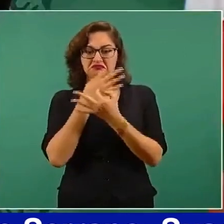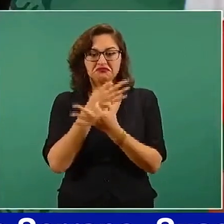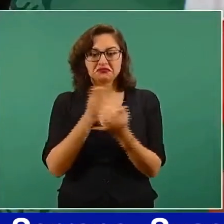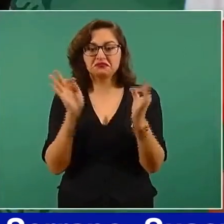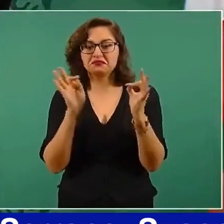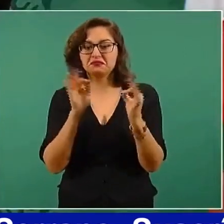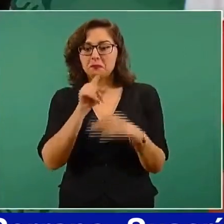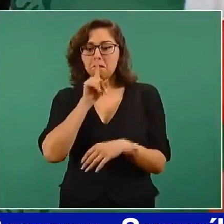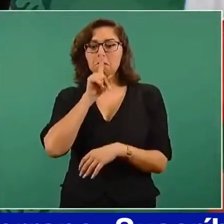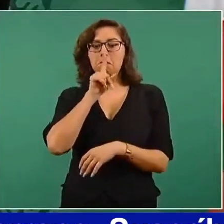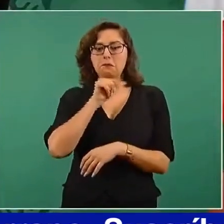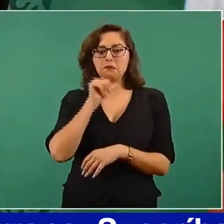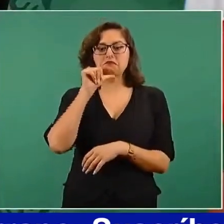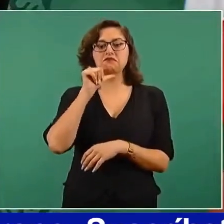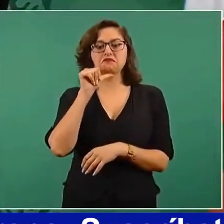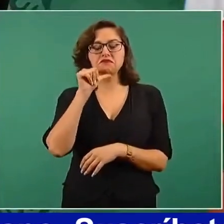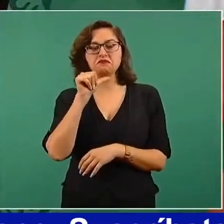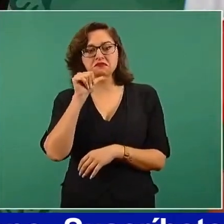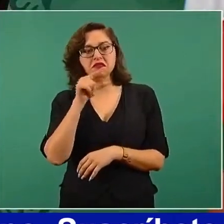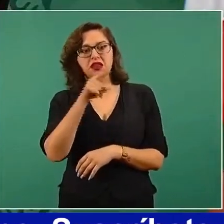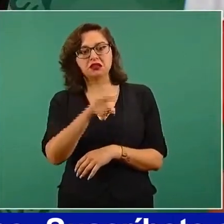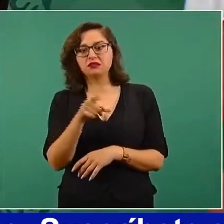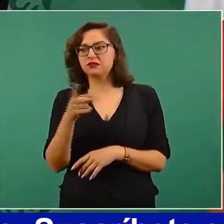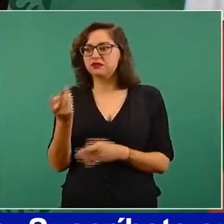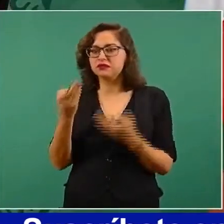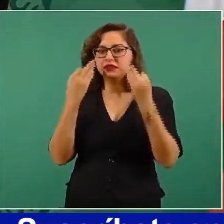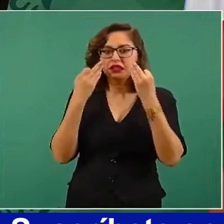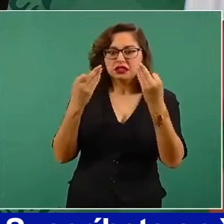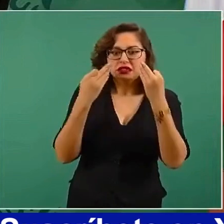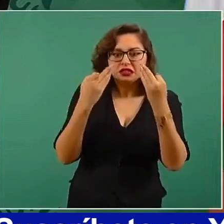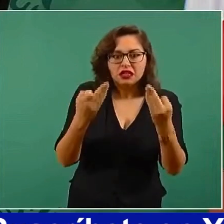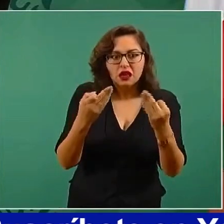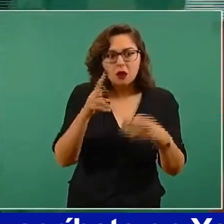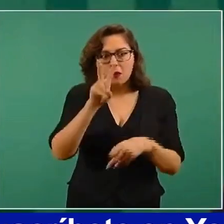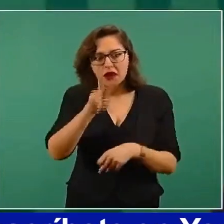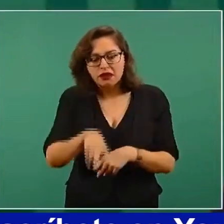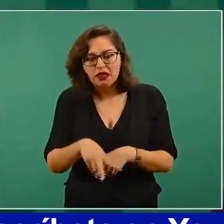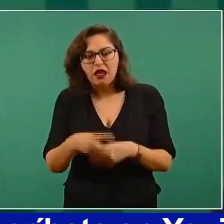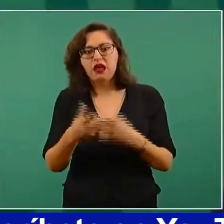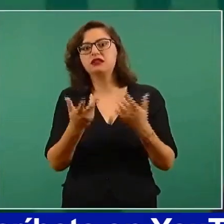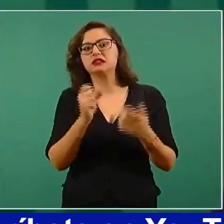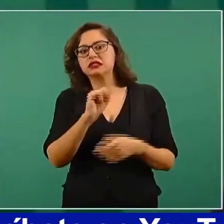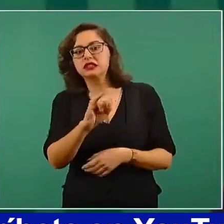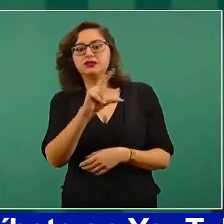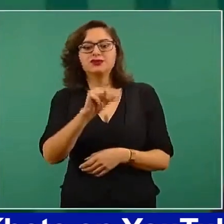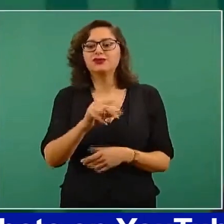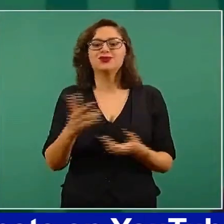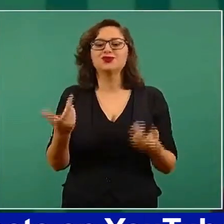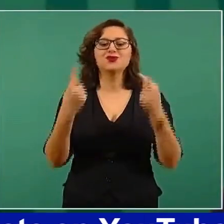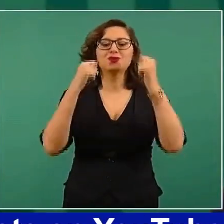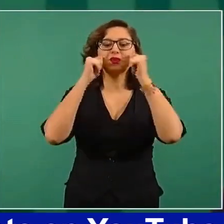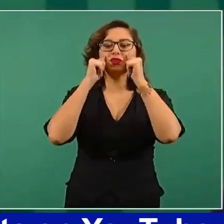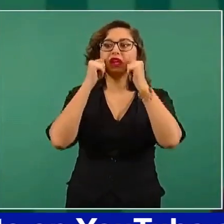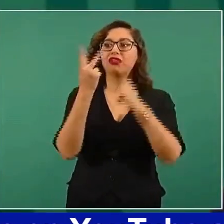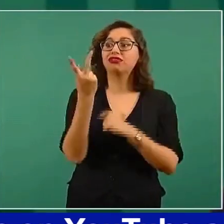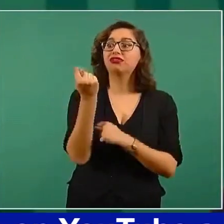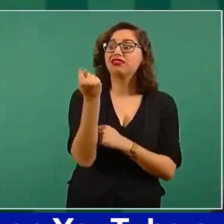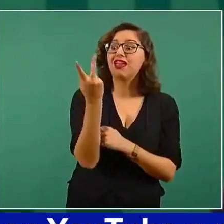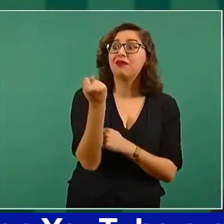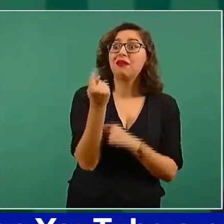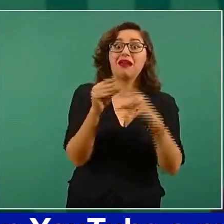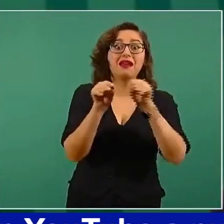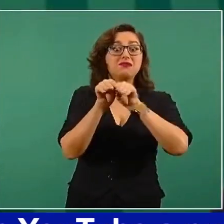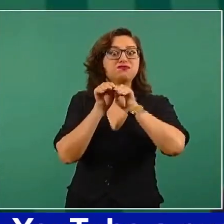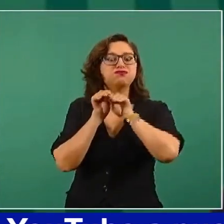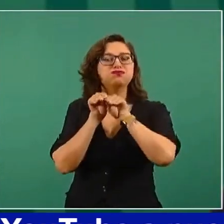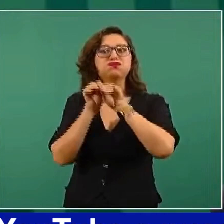importante, respecto de la credibilidad o no de los testigos, sino sobre el impacto que tuvo esta escenificación ajena a la realidad en perjuicio